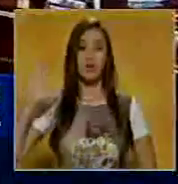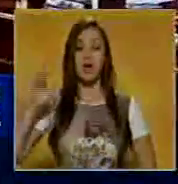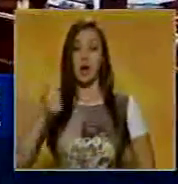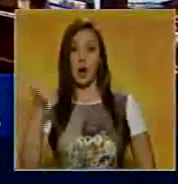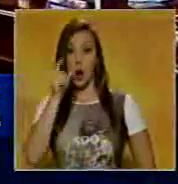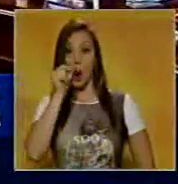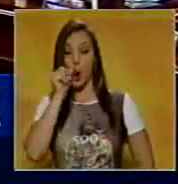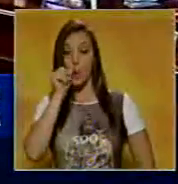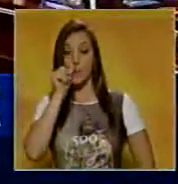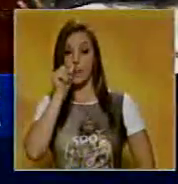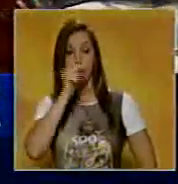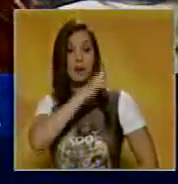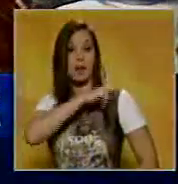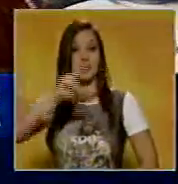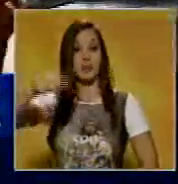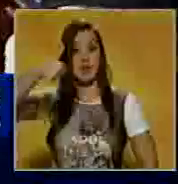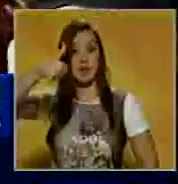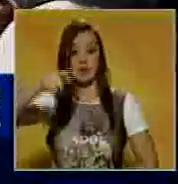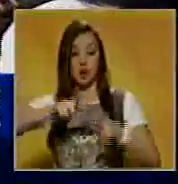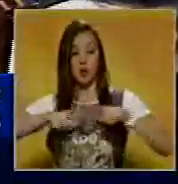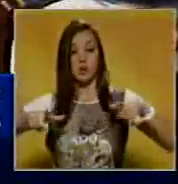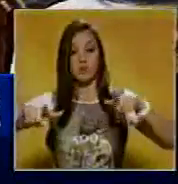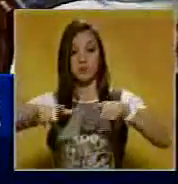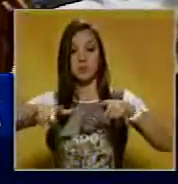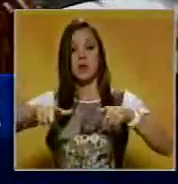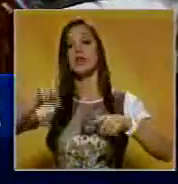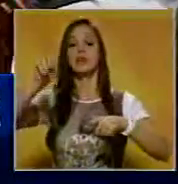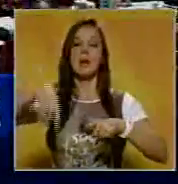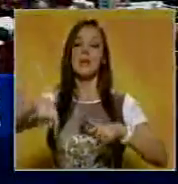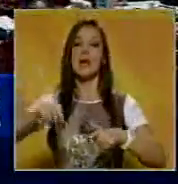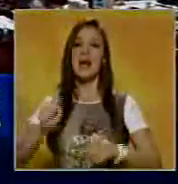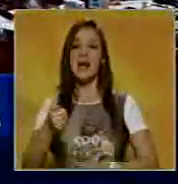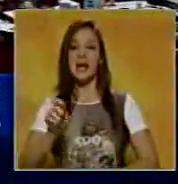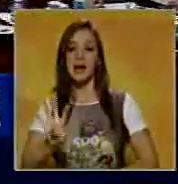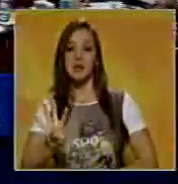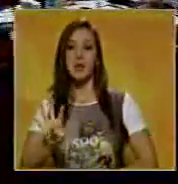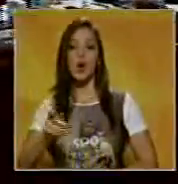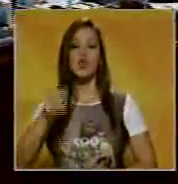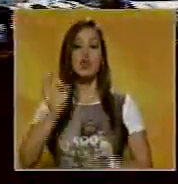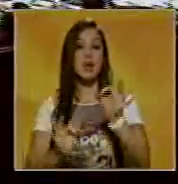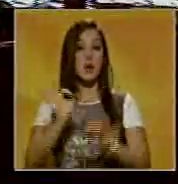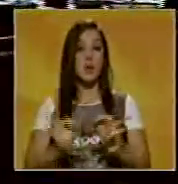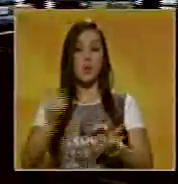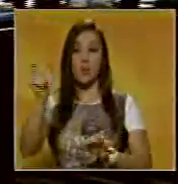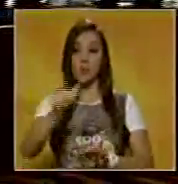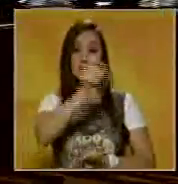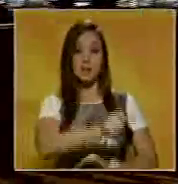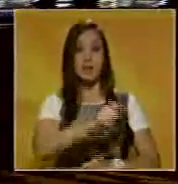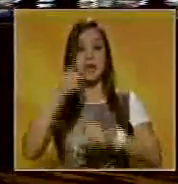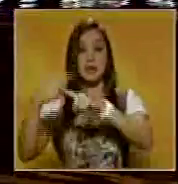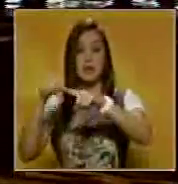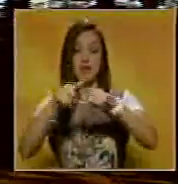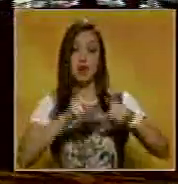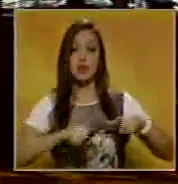Sánchez como director ejecutivo de la magistratura y a un grupo de 14 jueces de diferentes circunscripciones judiciales del país.